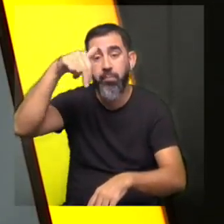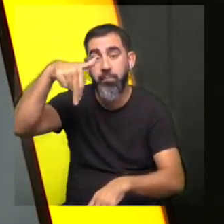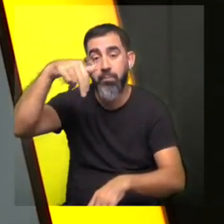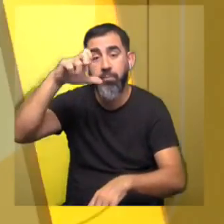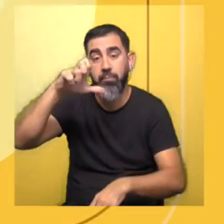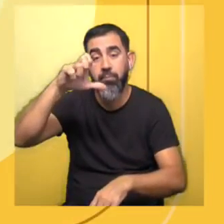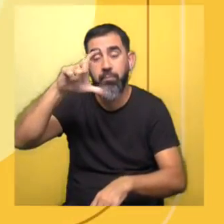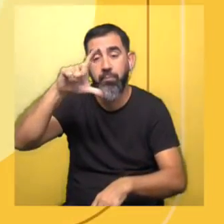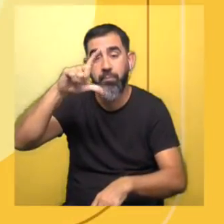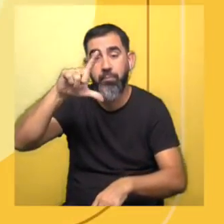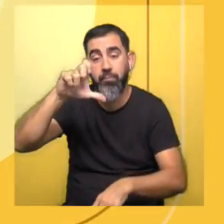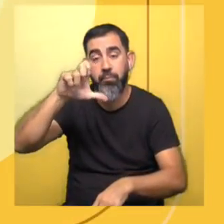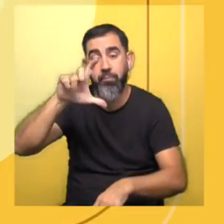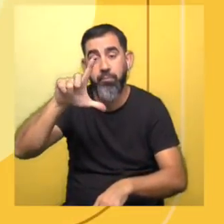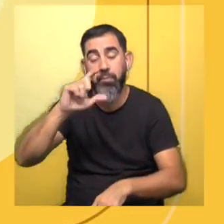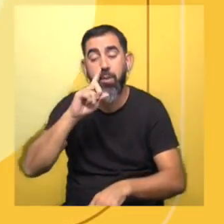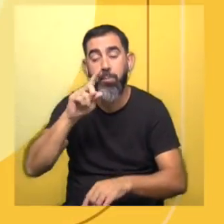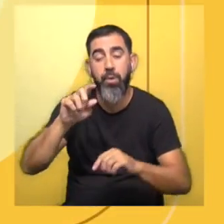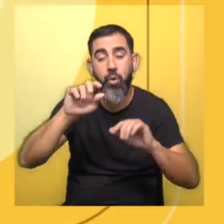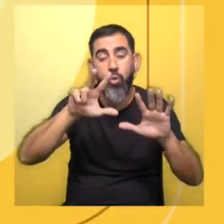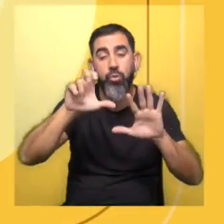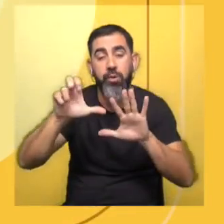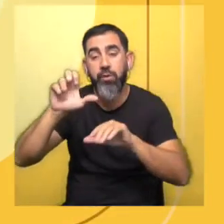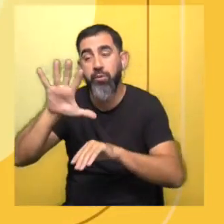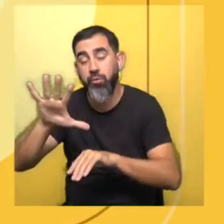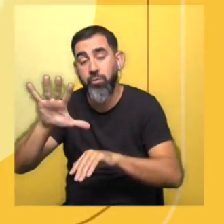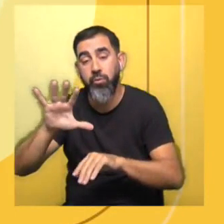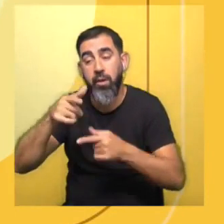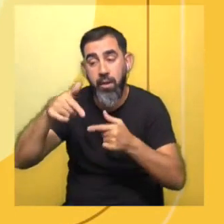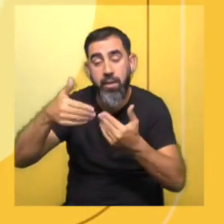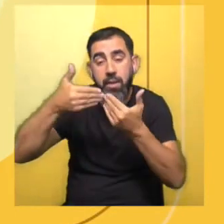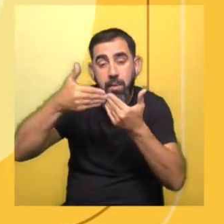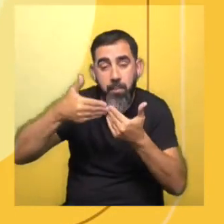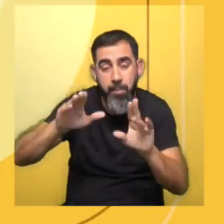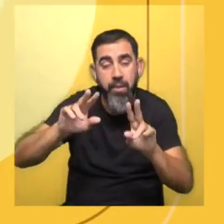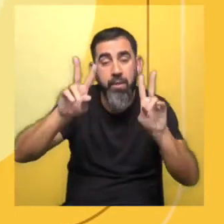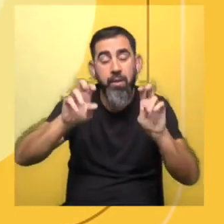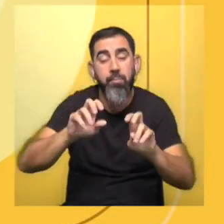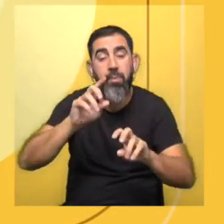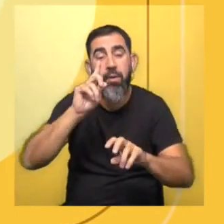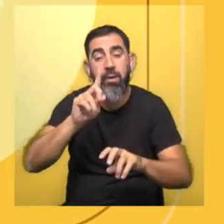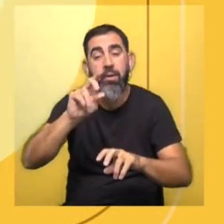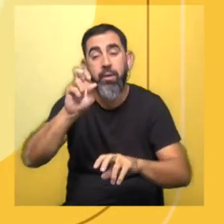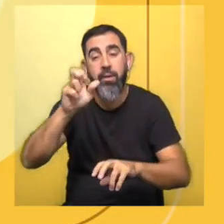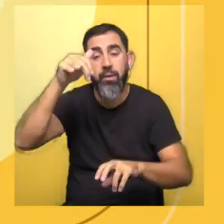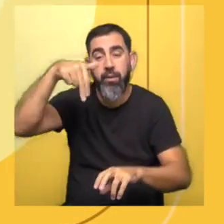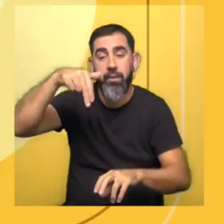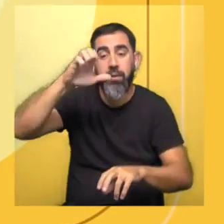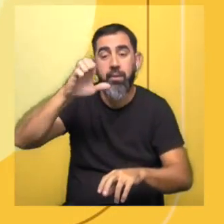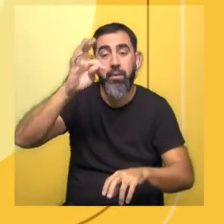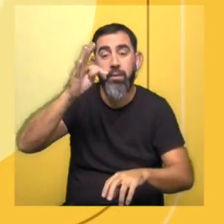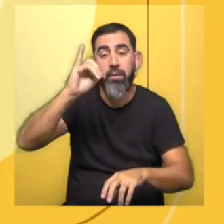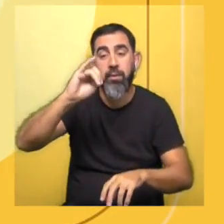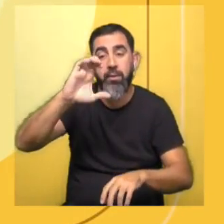vamos a tomar a Mendel en 1865, que fue cuando realmente se empezó a hablar de la genética, de esa transmisión de información de